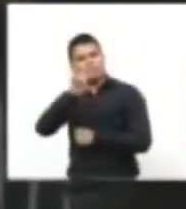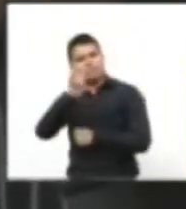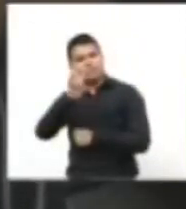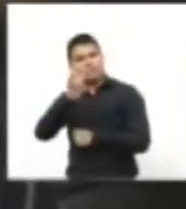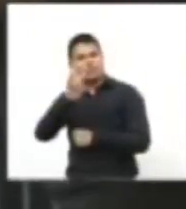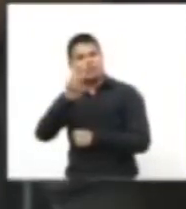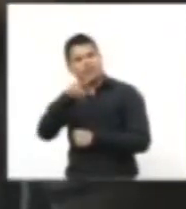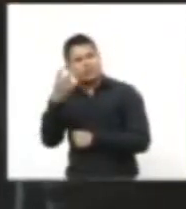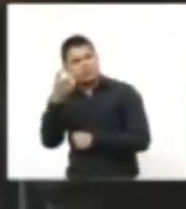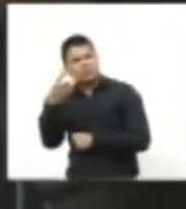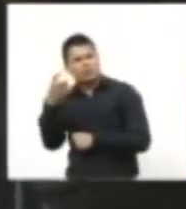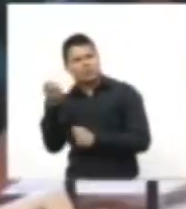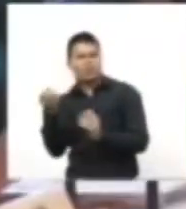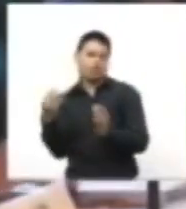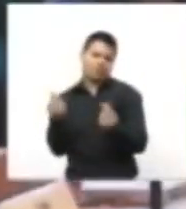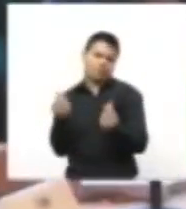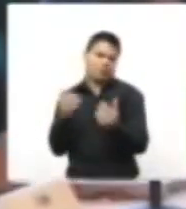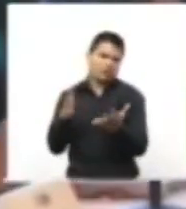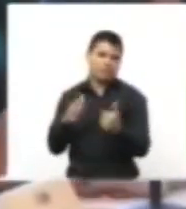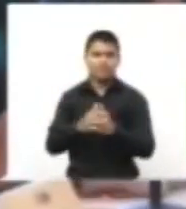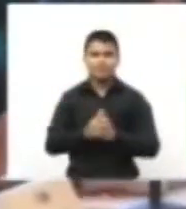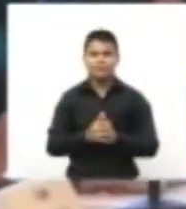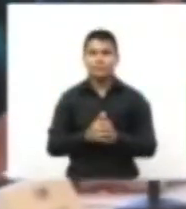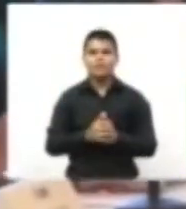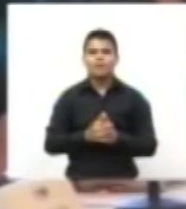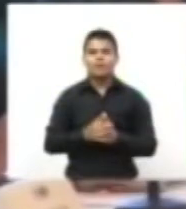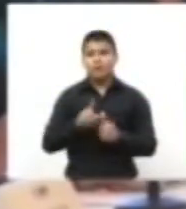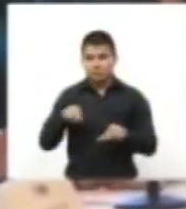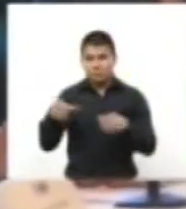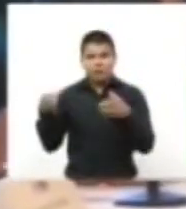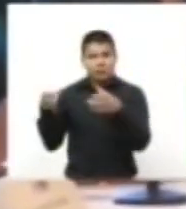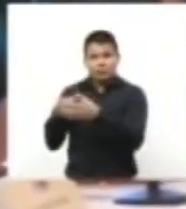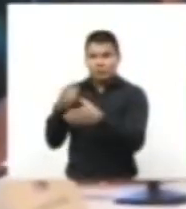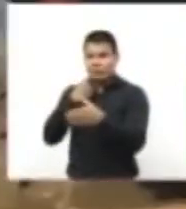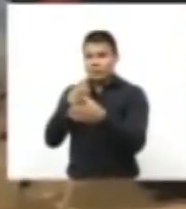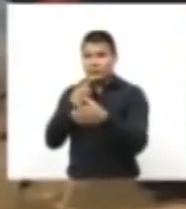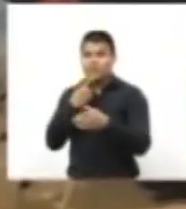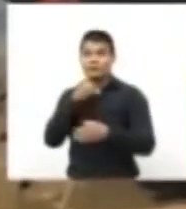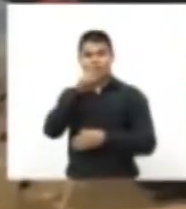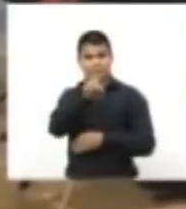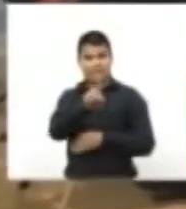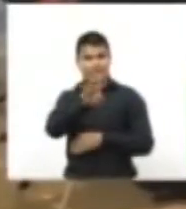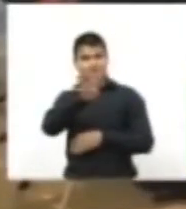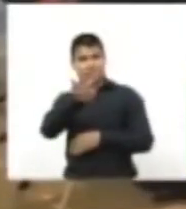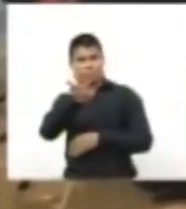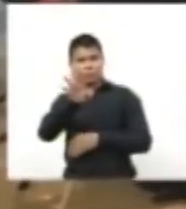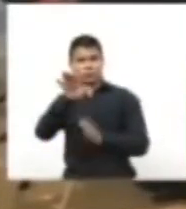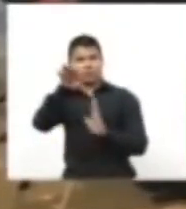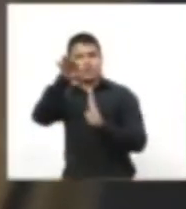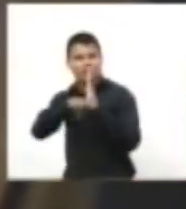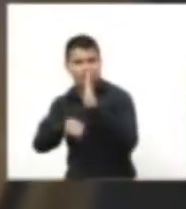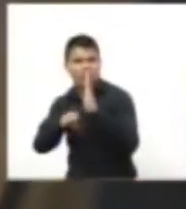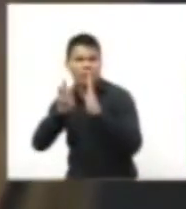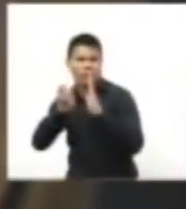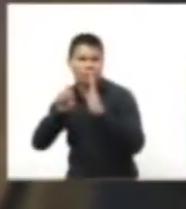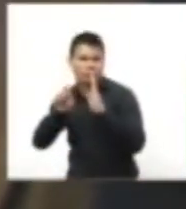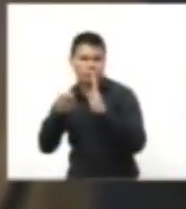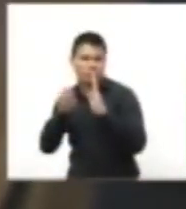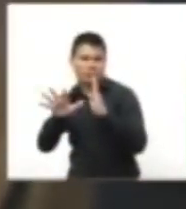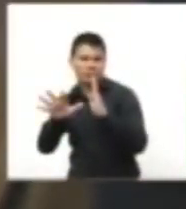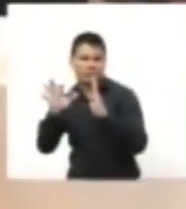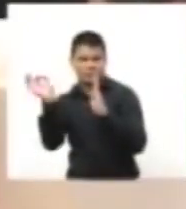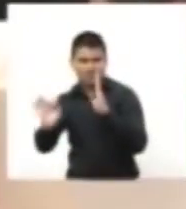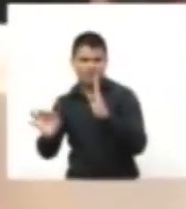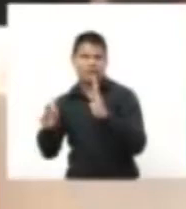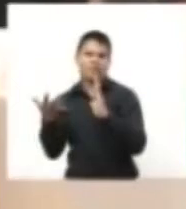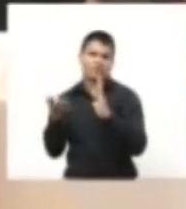48.261 pesos. Asimismo, el gremio de trabajadores redujo su propuesta inicial de 14 al 8.5%, el cual